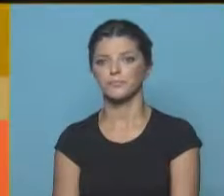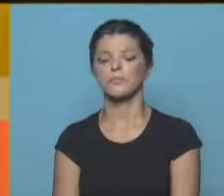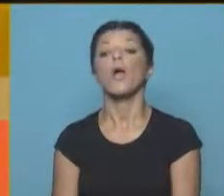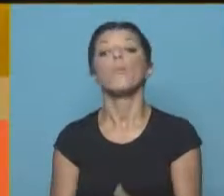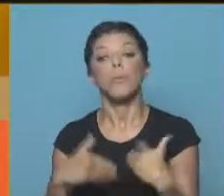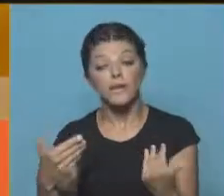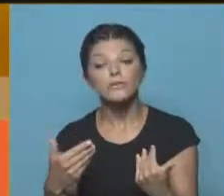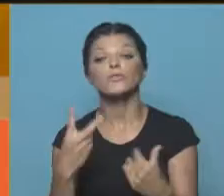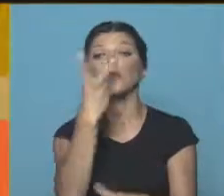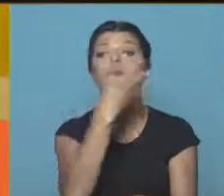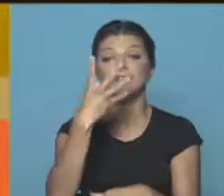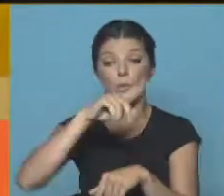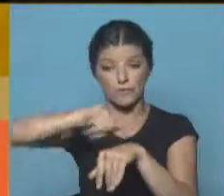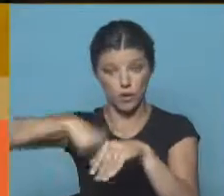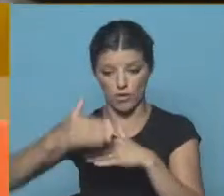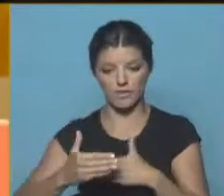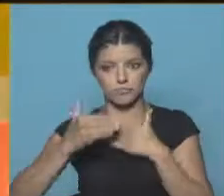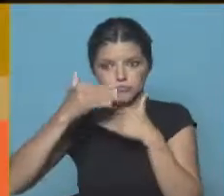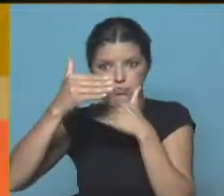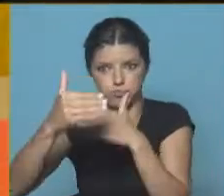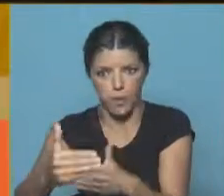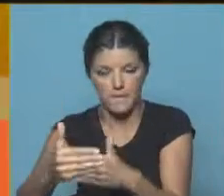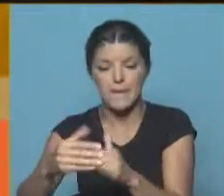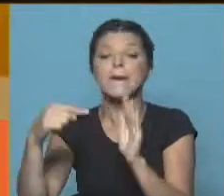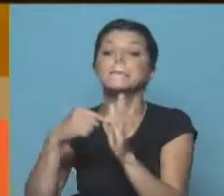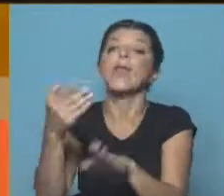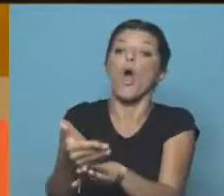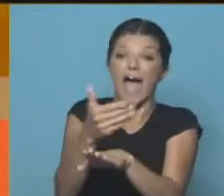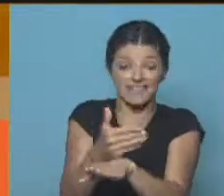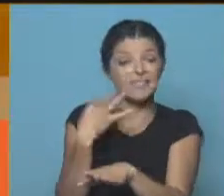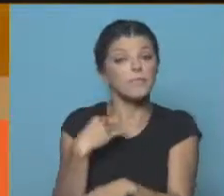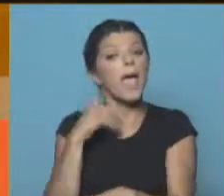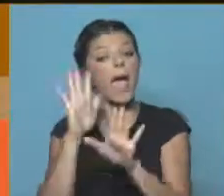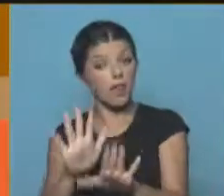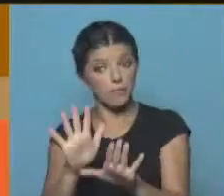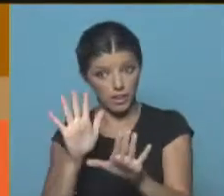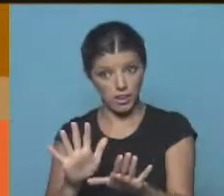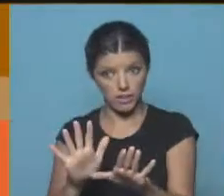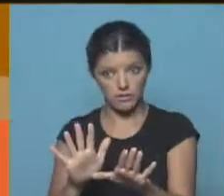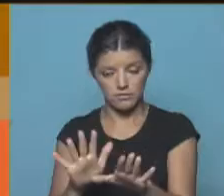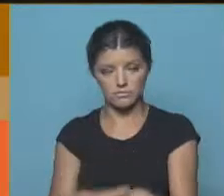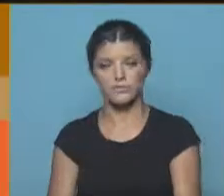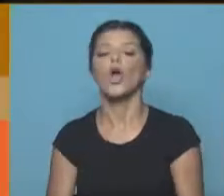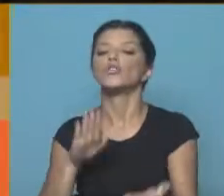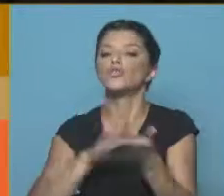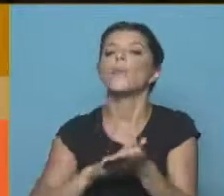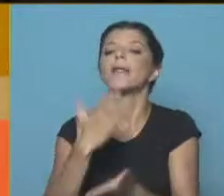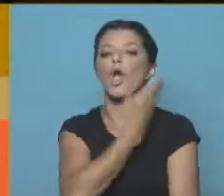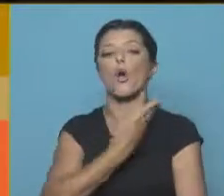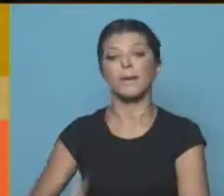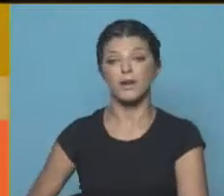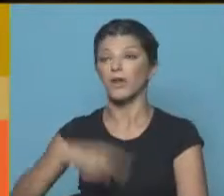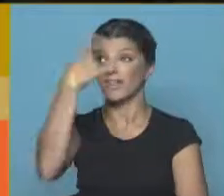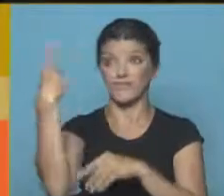en 24 horas la definición. Pero además, antes de eso, habrá que esperar qué pasa con los gobernadores que van a pasar por